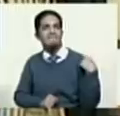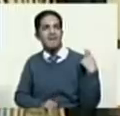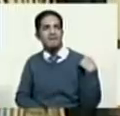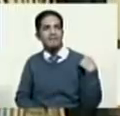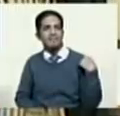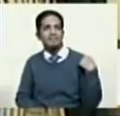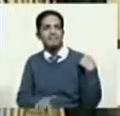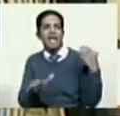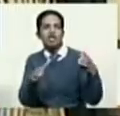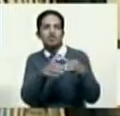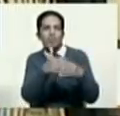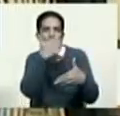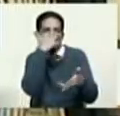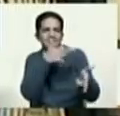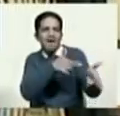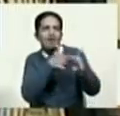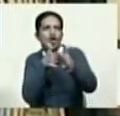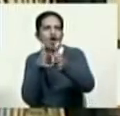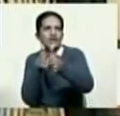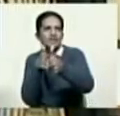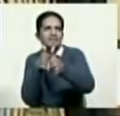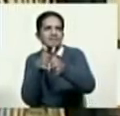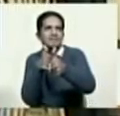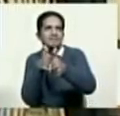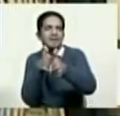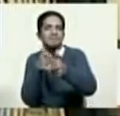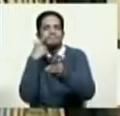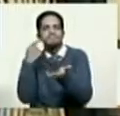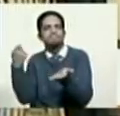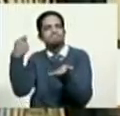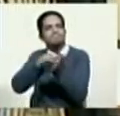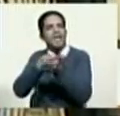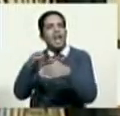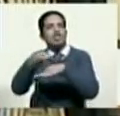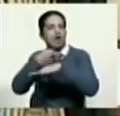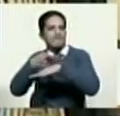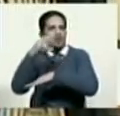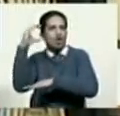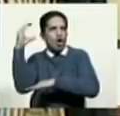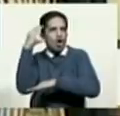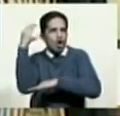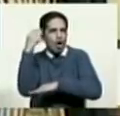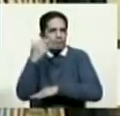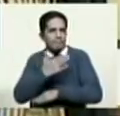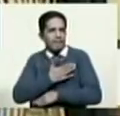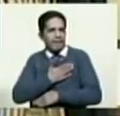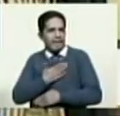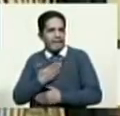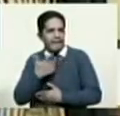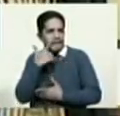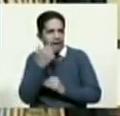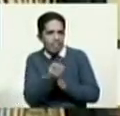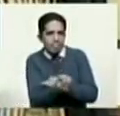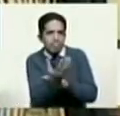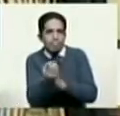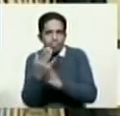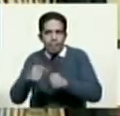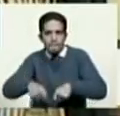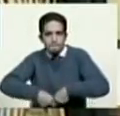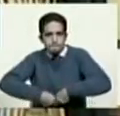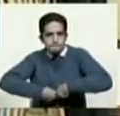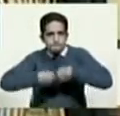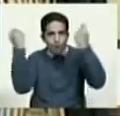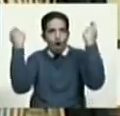grupo terrorista y golpista financiado por el gobierno de Colombia que pretendía llenar de violencia a